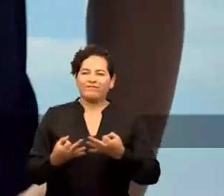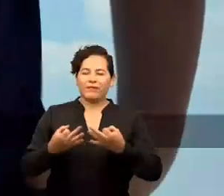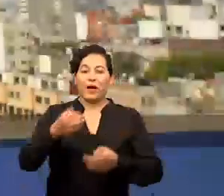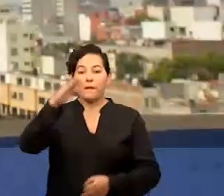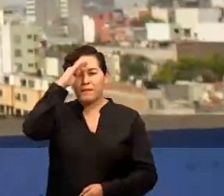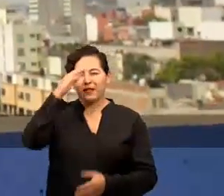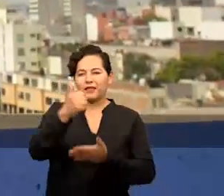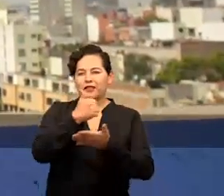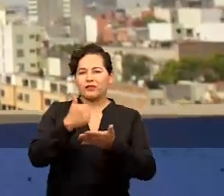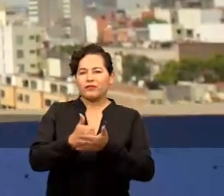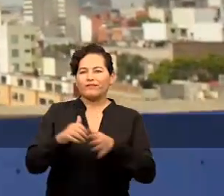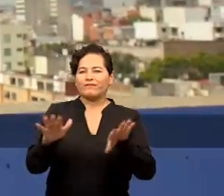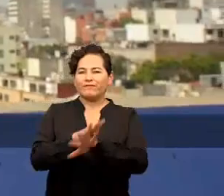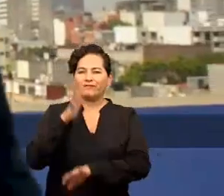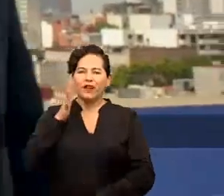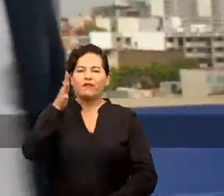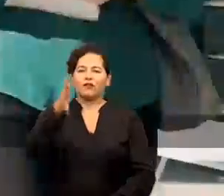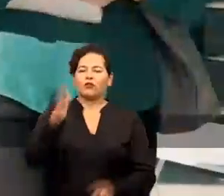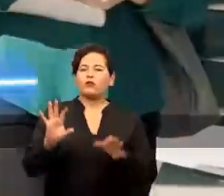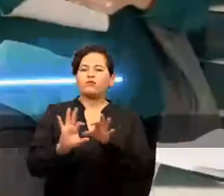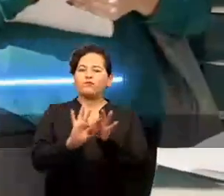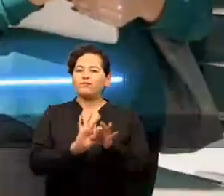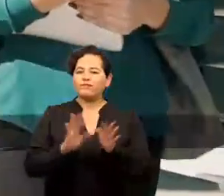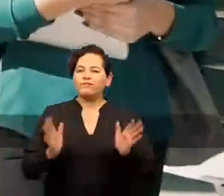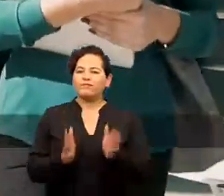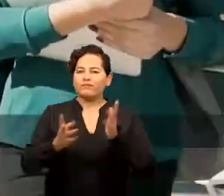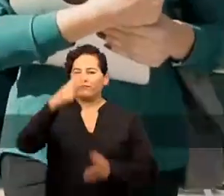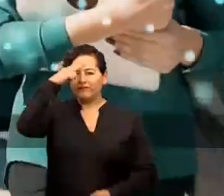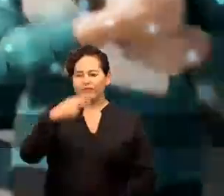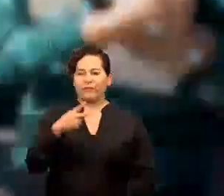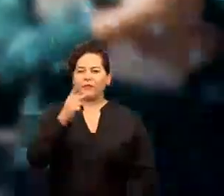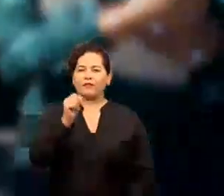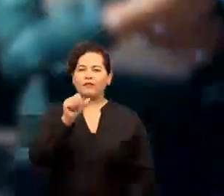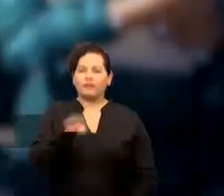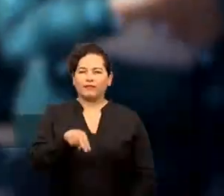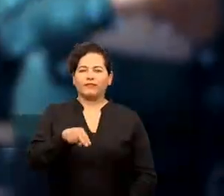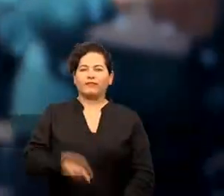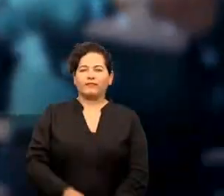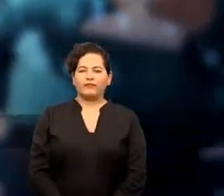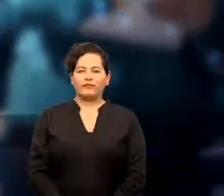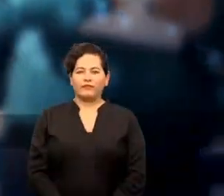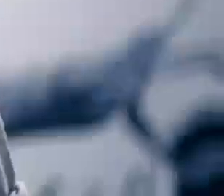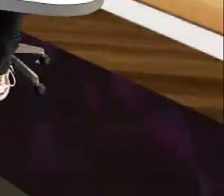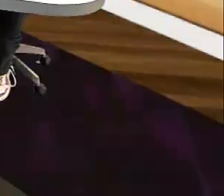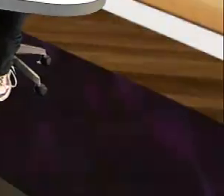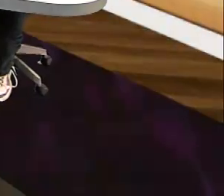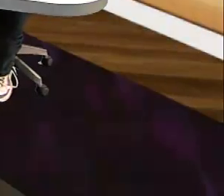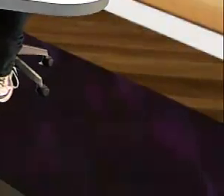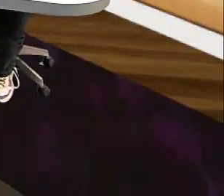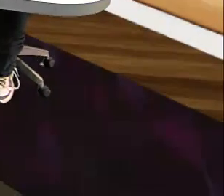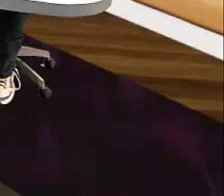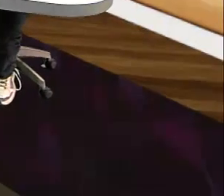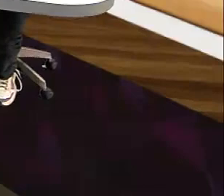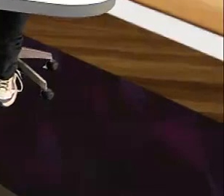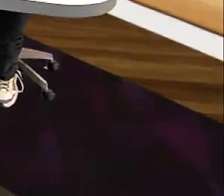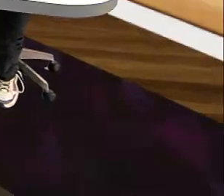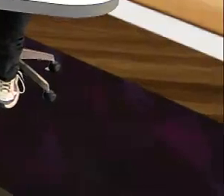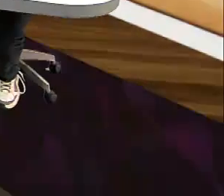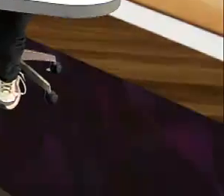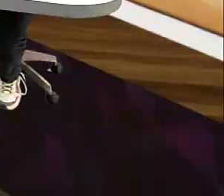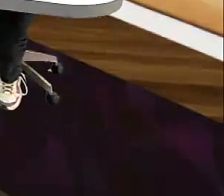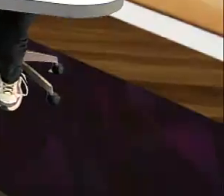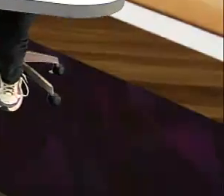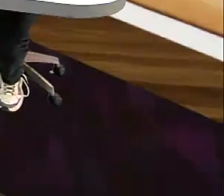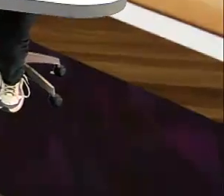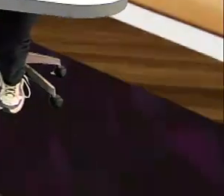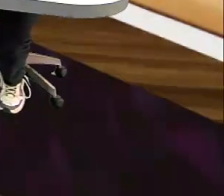Piensa azul. Cambiemos hacia el futuro. Únete a Acción por México. Partido Acción Nacional. Los esperamos en punto de las 9 de la noche